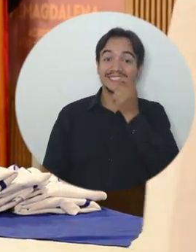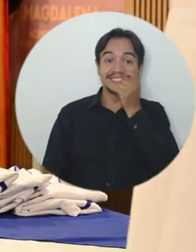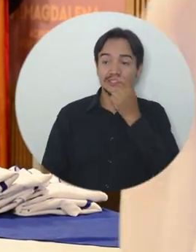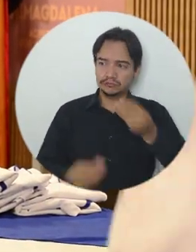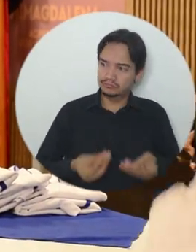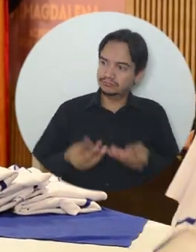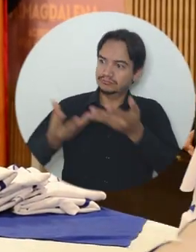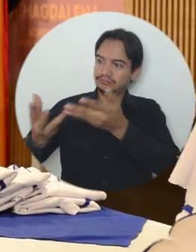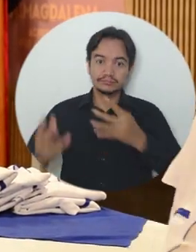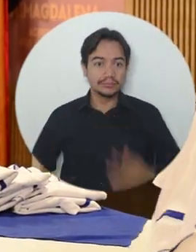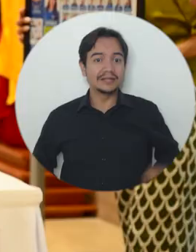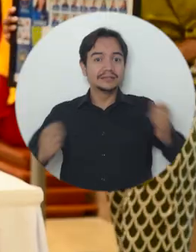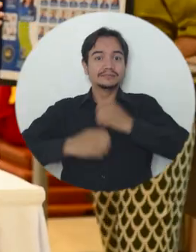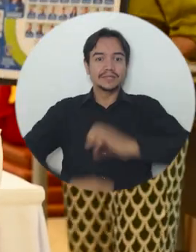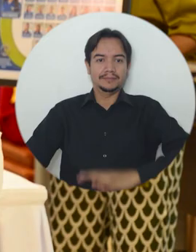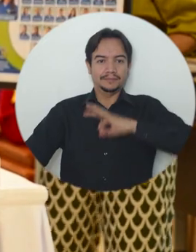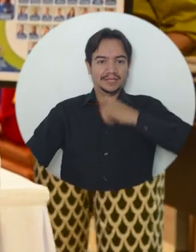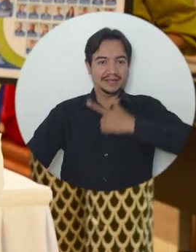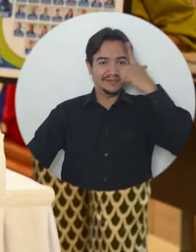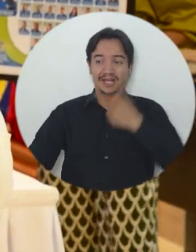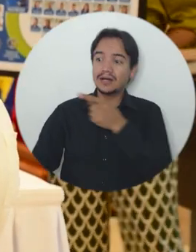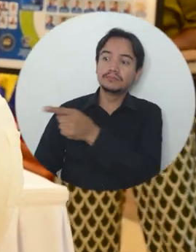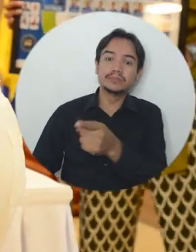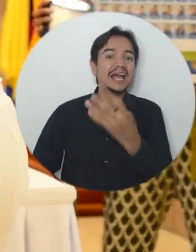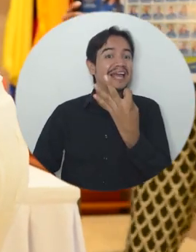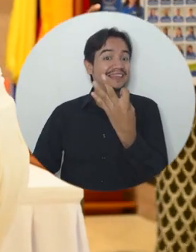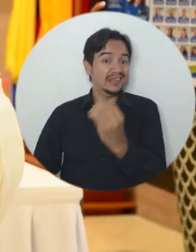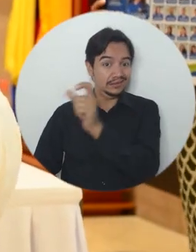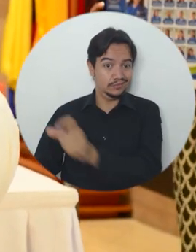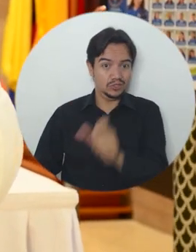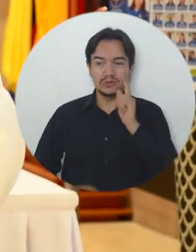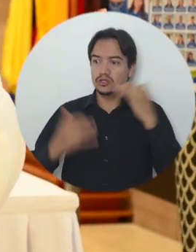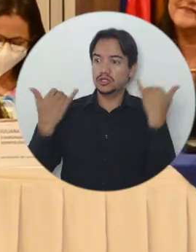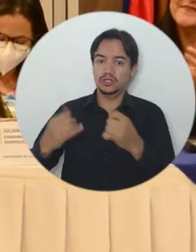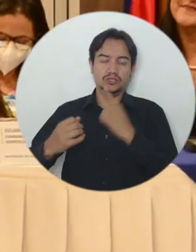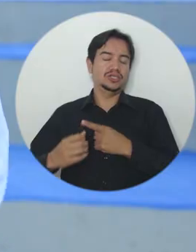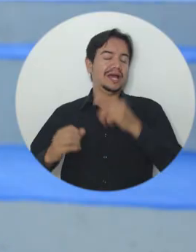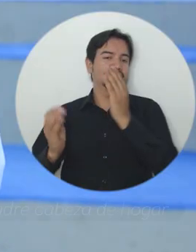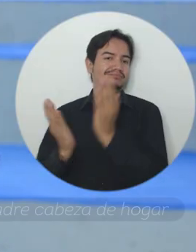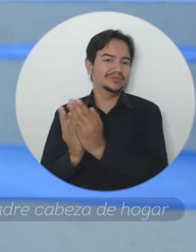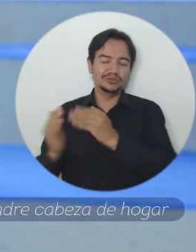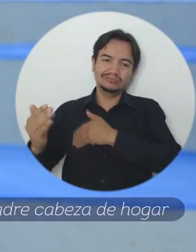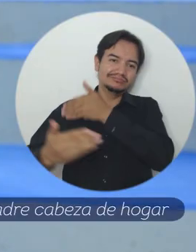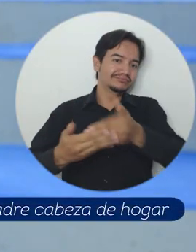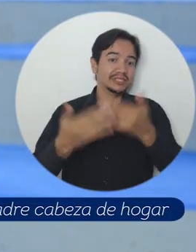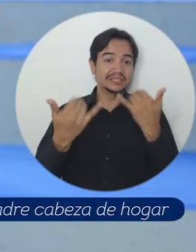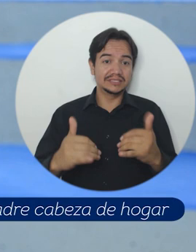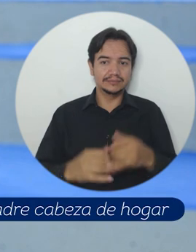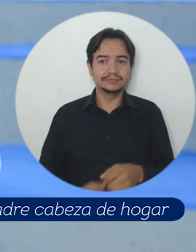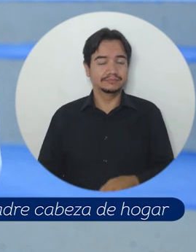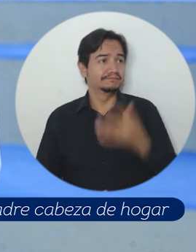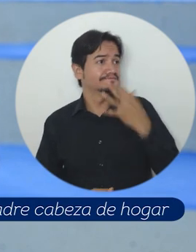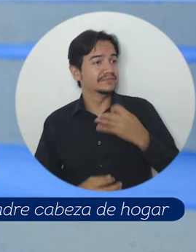realizó la entrega de batas a 30 estudiantes de décimo semestre que finalizaron el ciclo académico en verdad es como ese